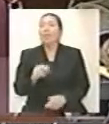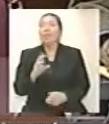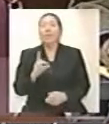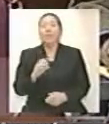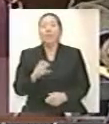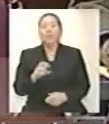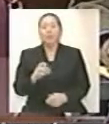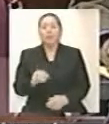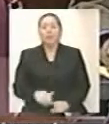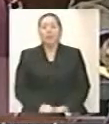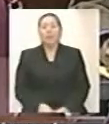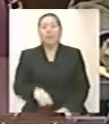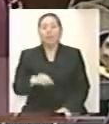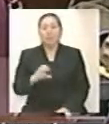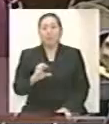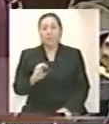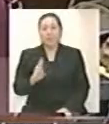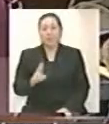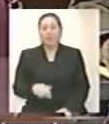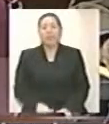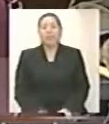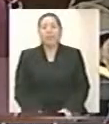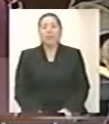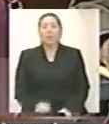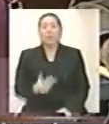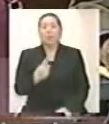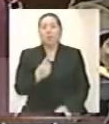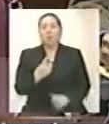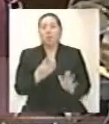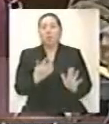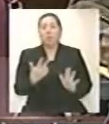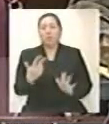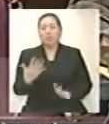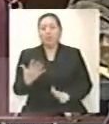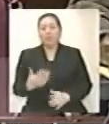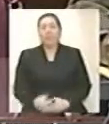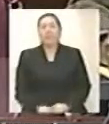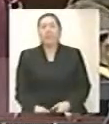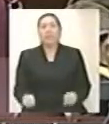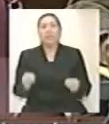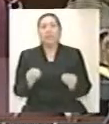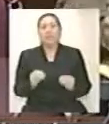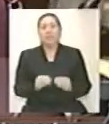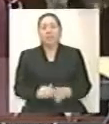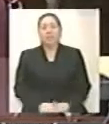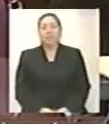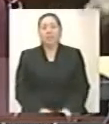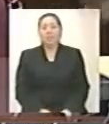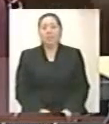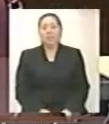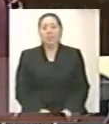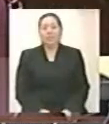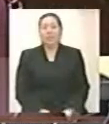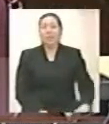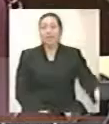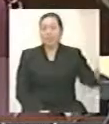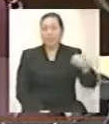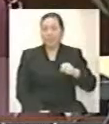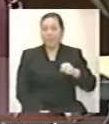diputado por el PCR. En 1985, es reelecto por el Frente Unidad Izquierda